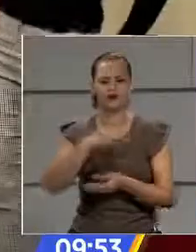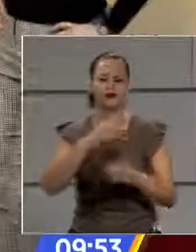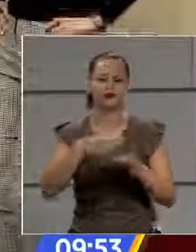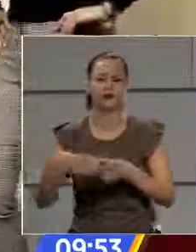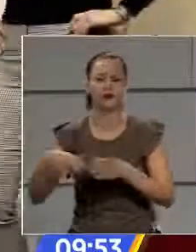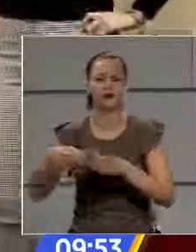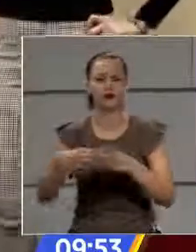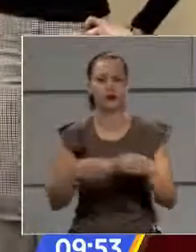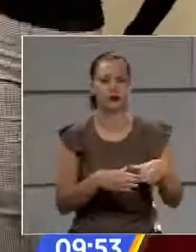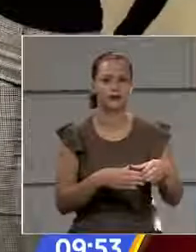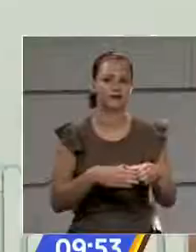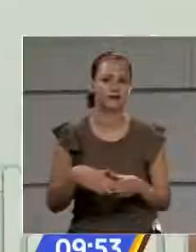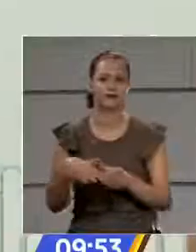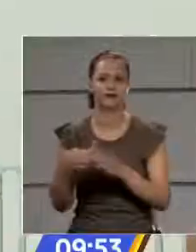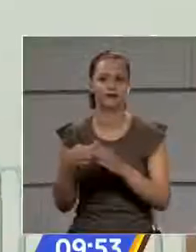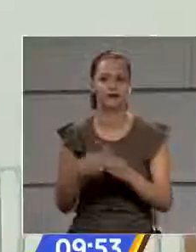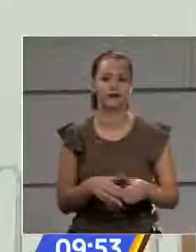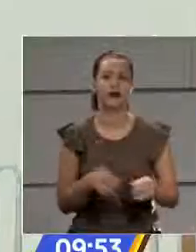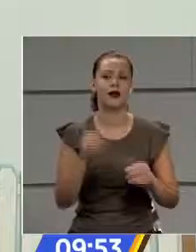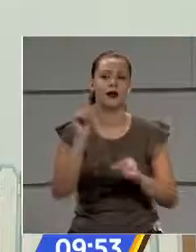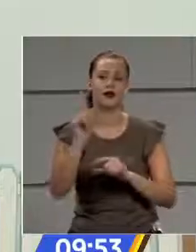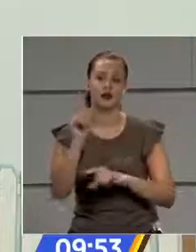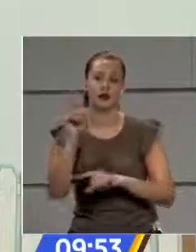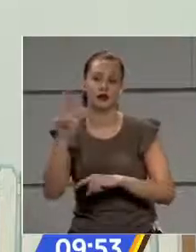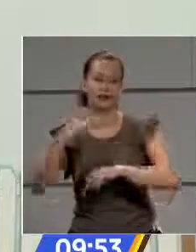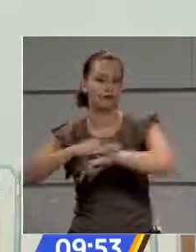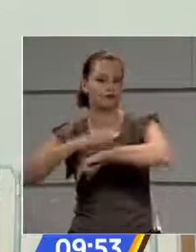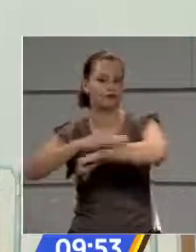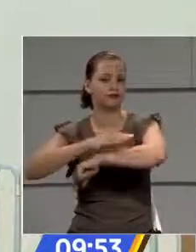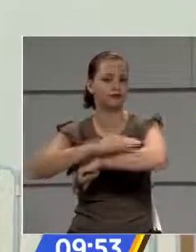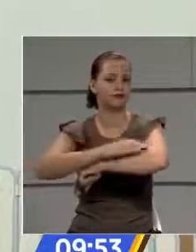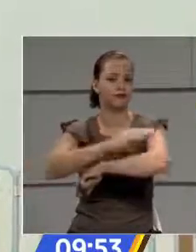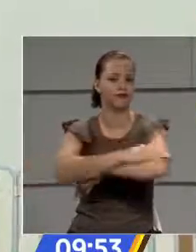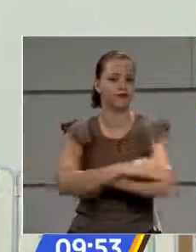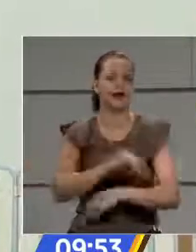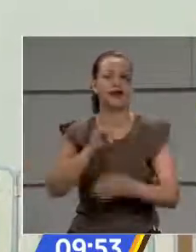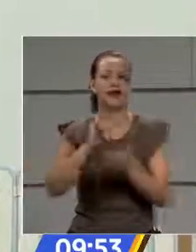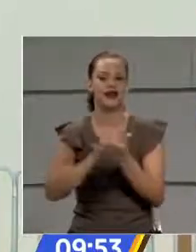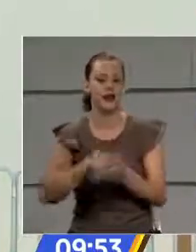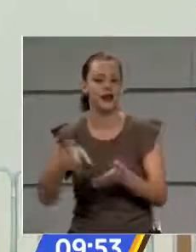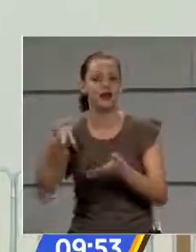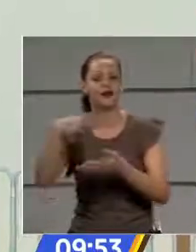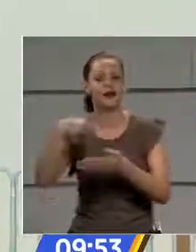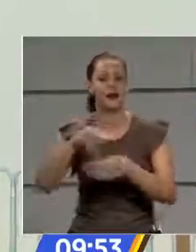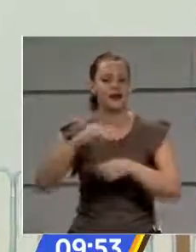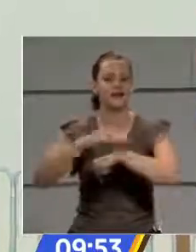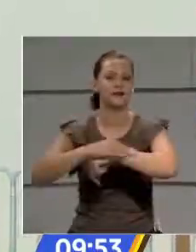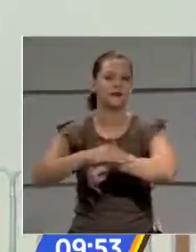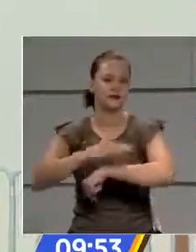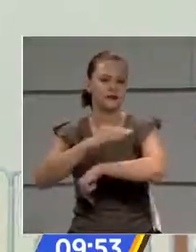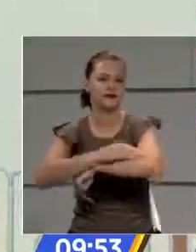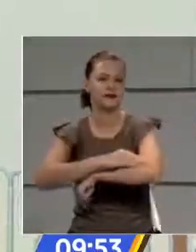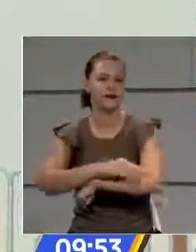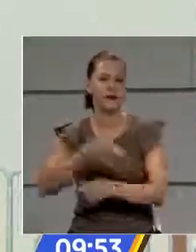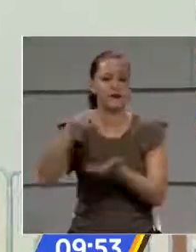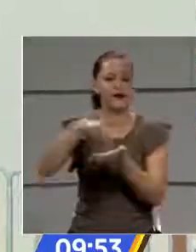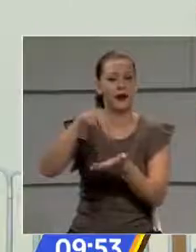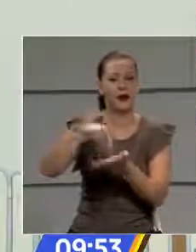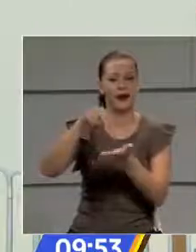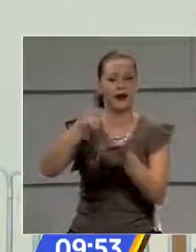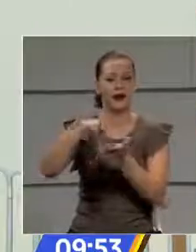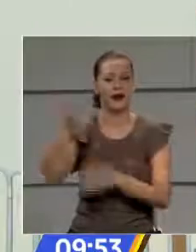la cinturita. Pego, brinco ya. Un, dos, tres. Este es el baile de la ranita. Brinca, brinca y